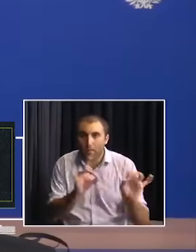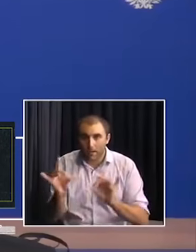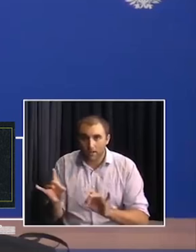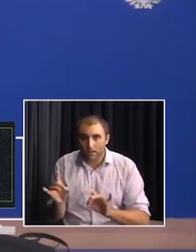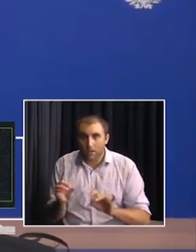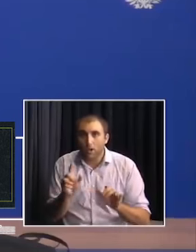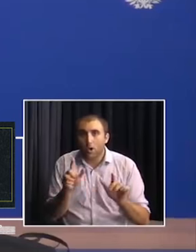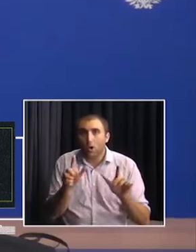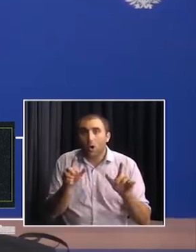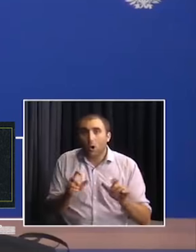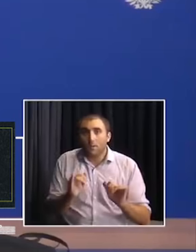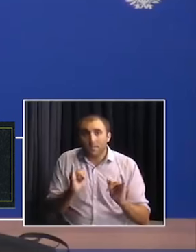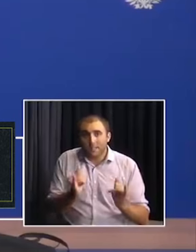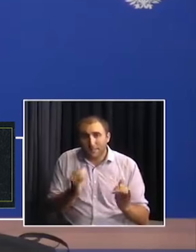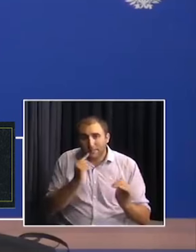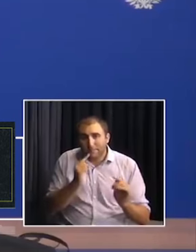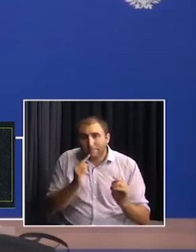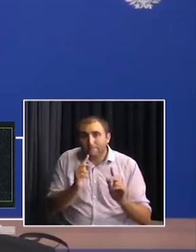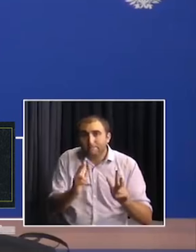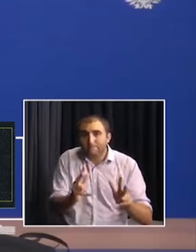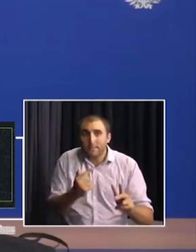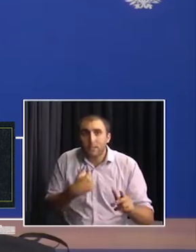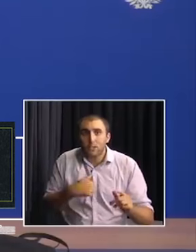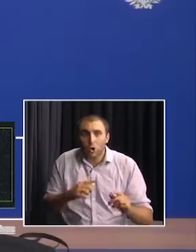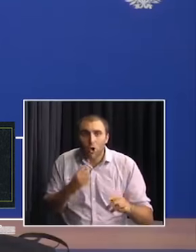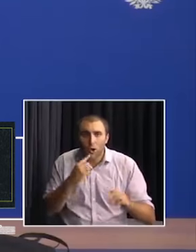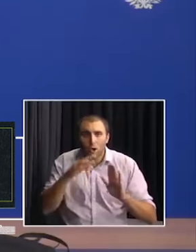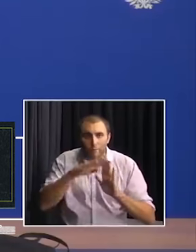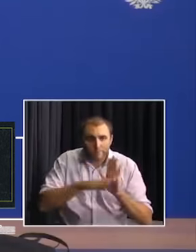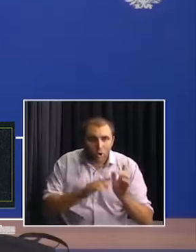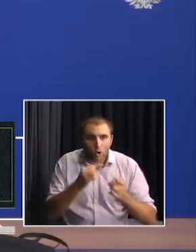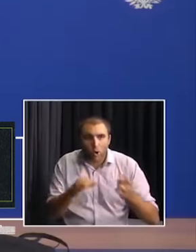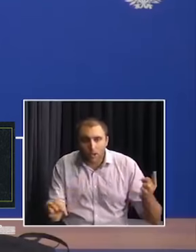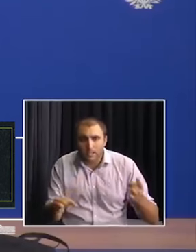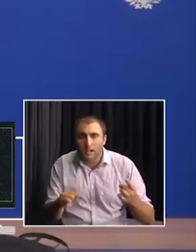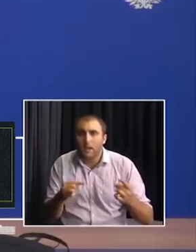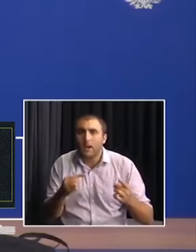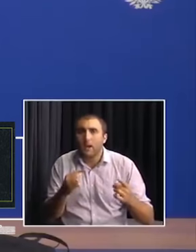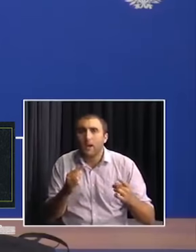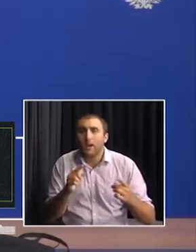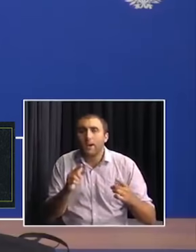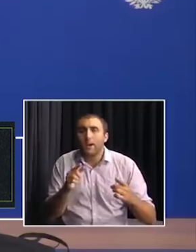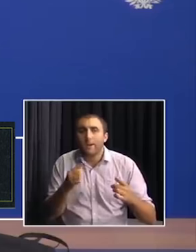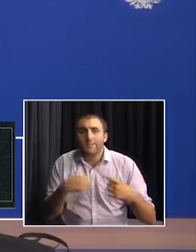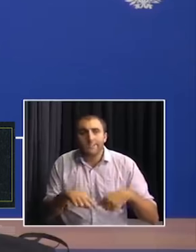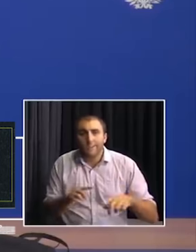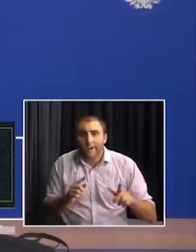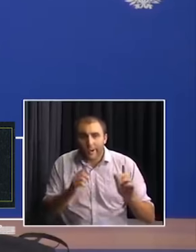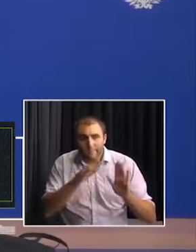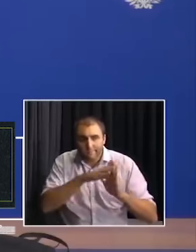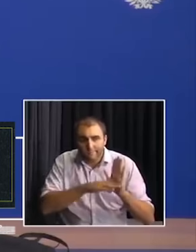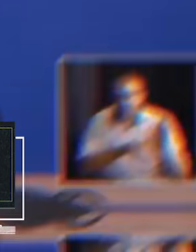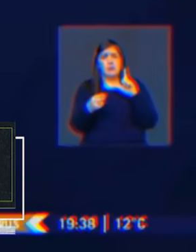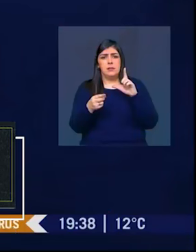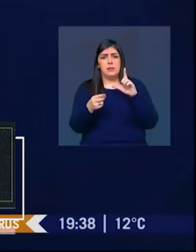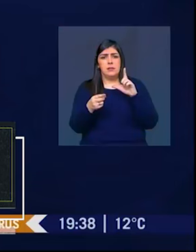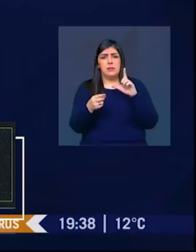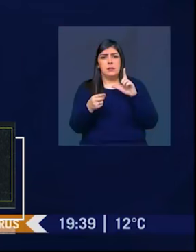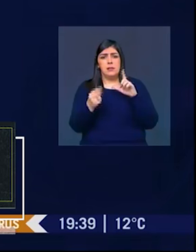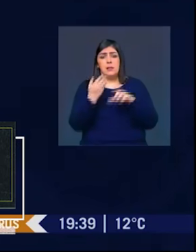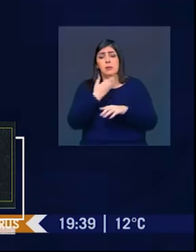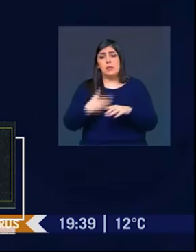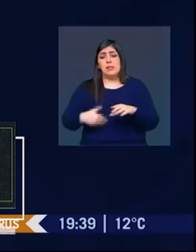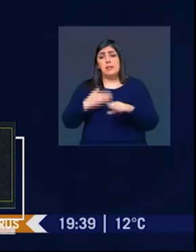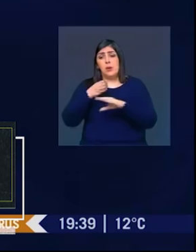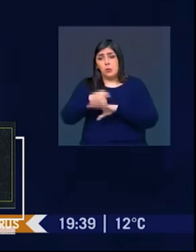medidas, si no se guarda la distancia, alcohol, tapaboca, no hay tutía. Cierro paréntesis. El